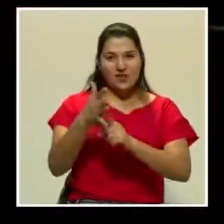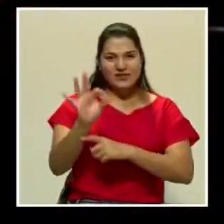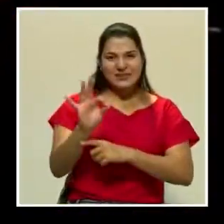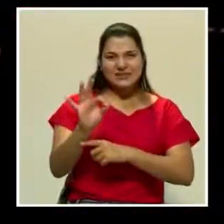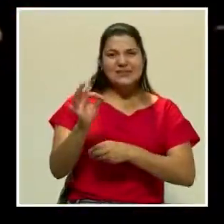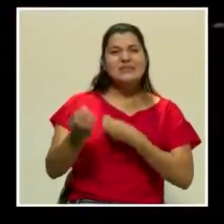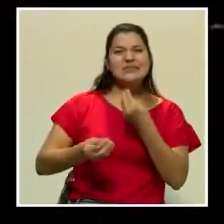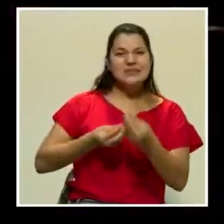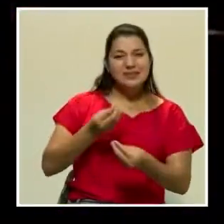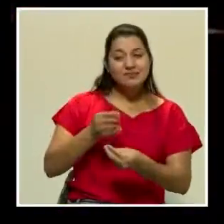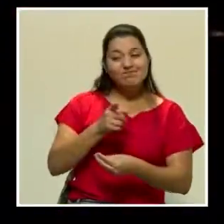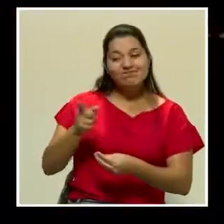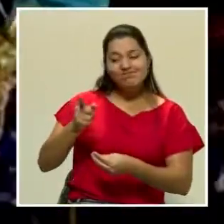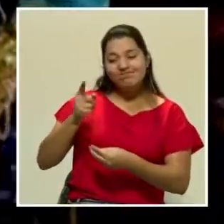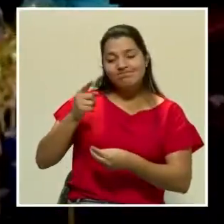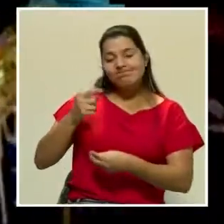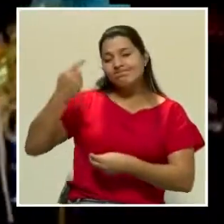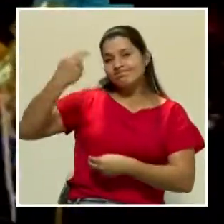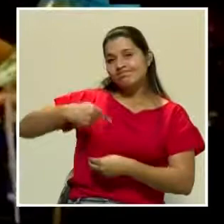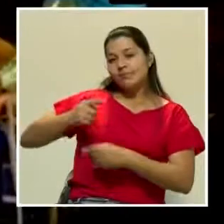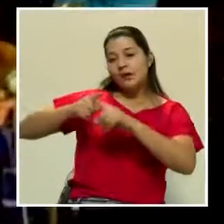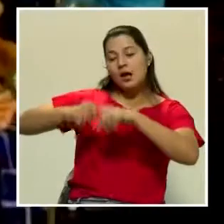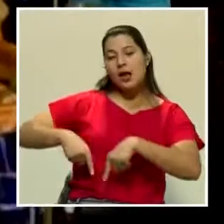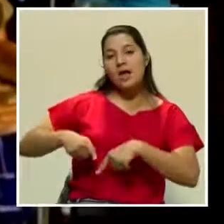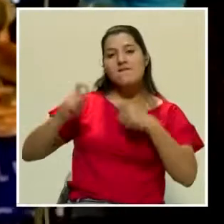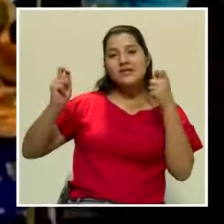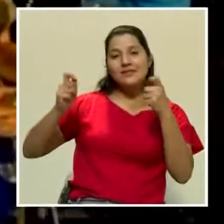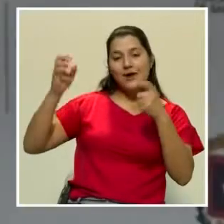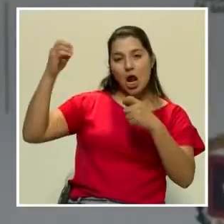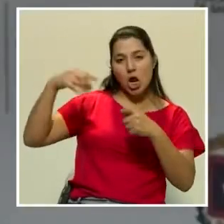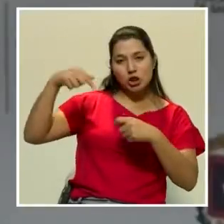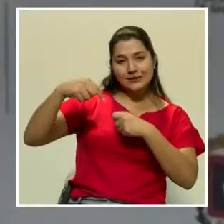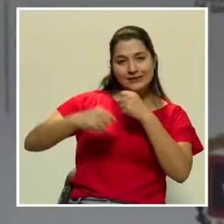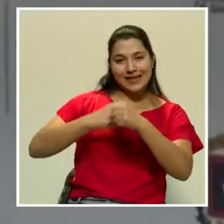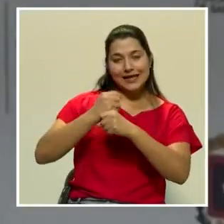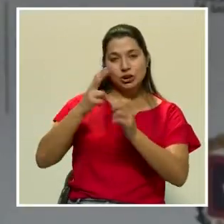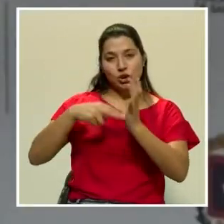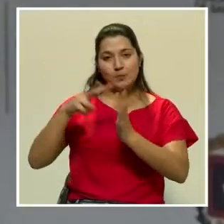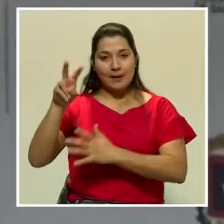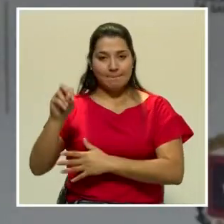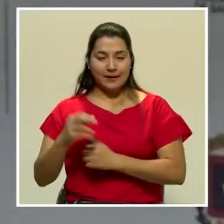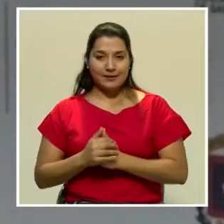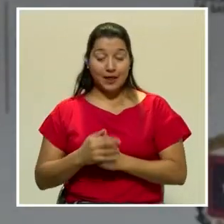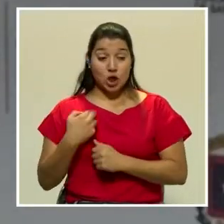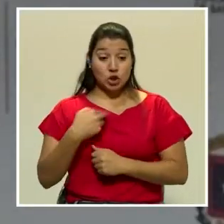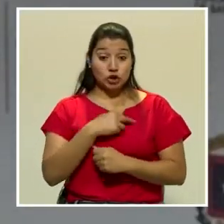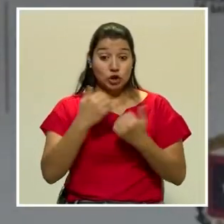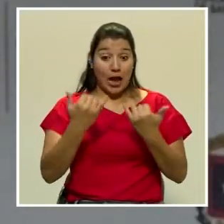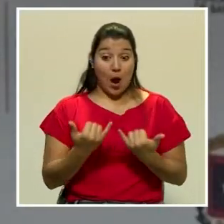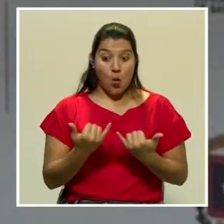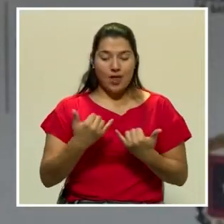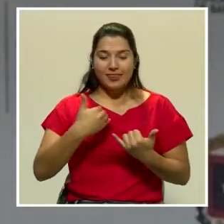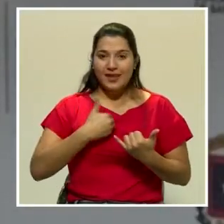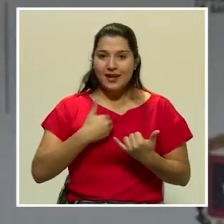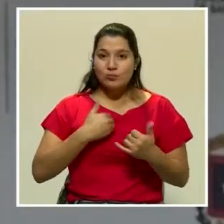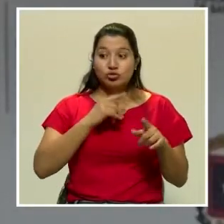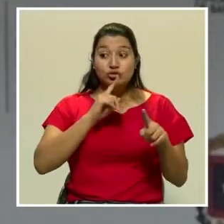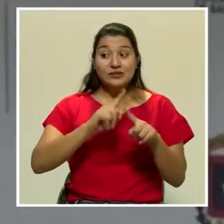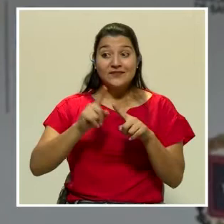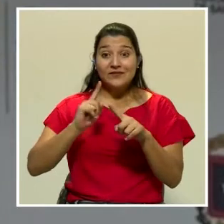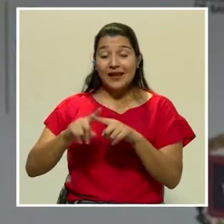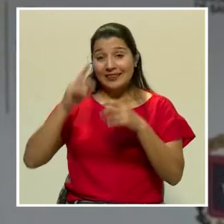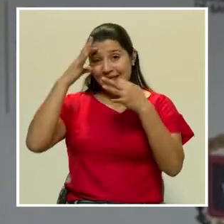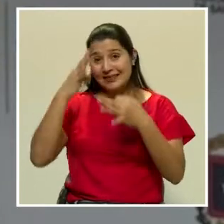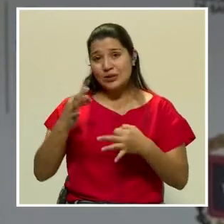obligó a cancelar la edición 2020 del Festival de la Luz. Estamos tomando una serie de medidas